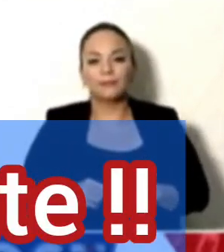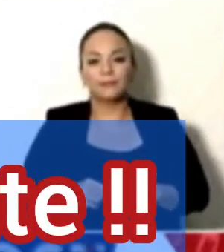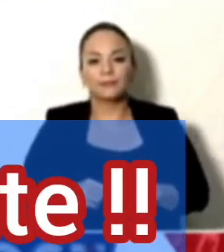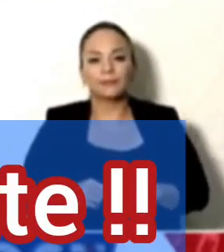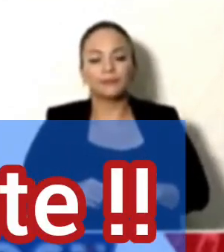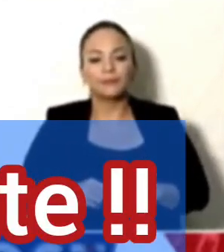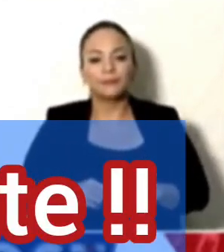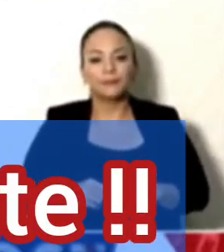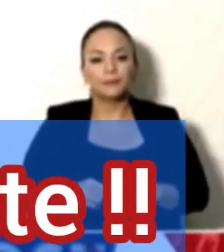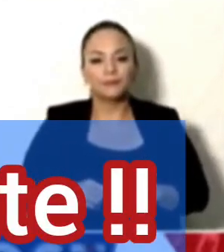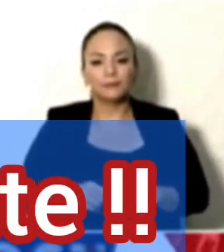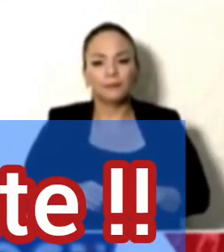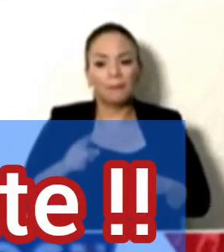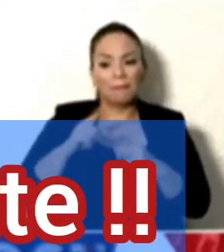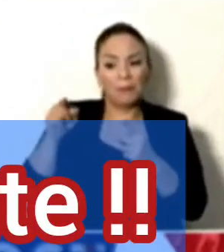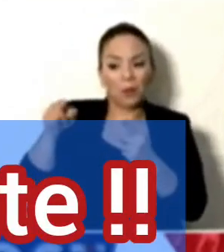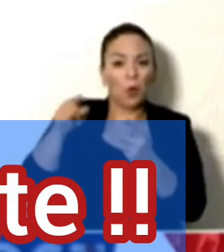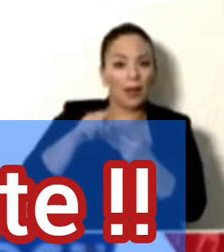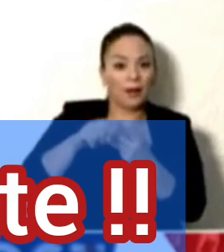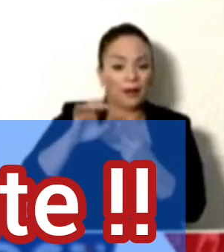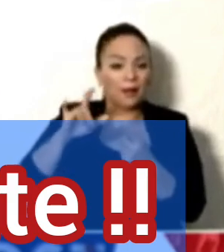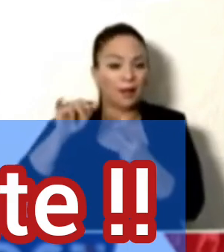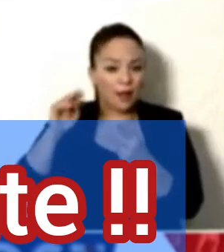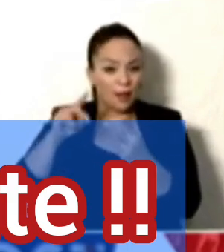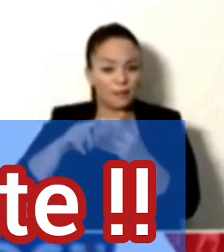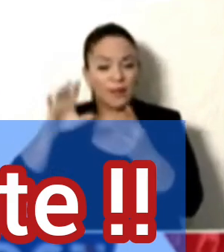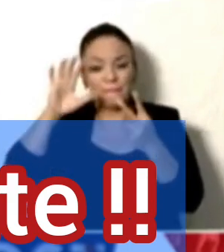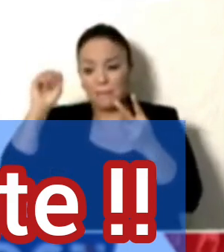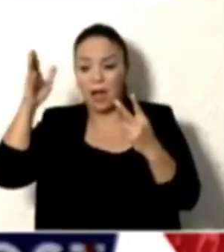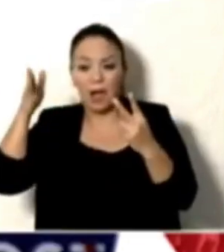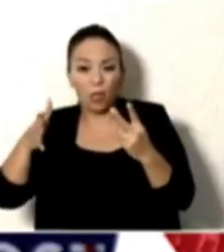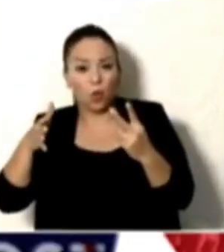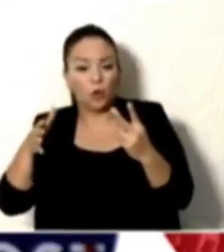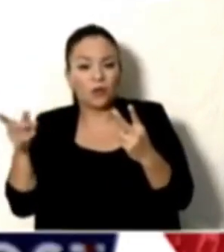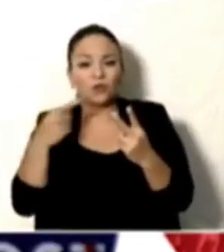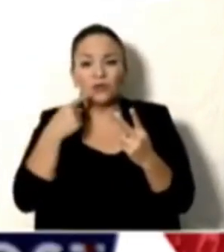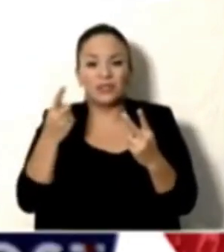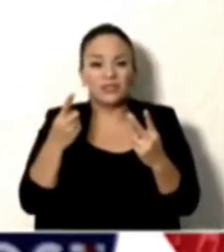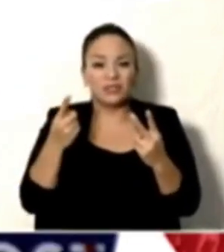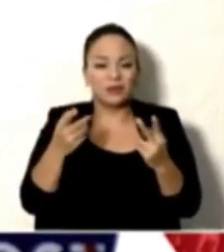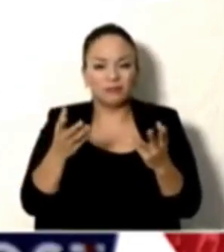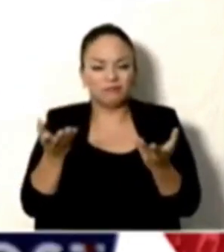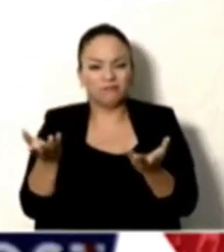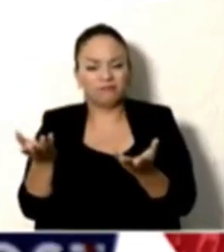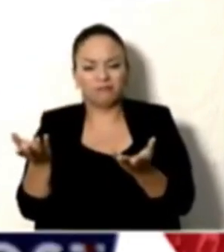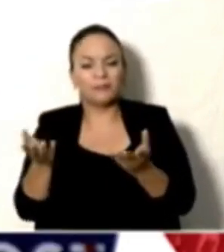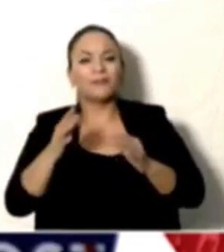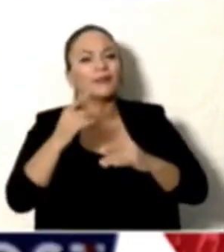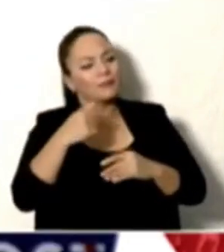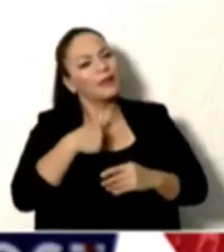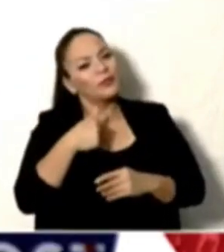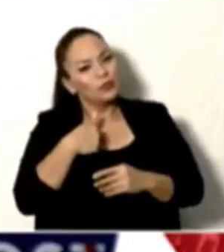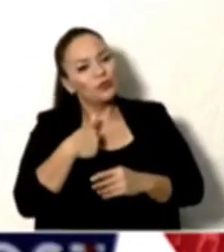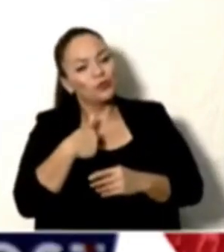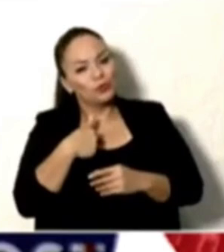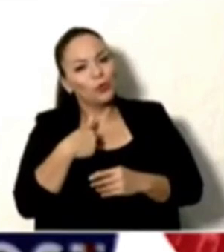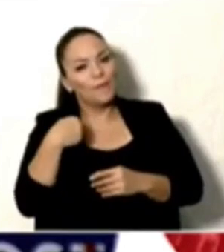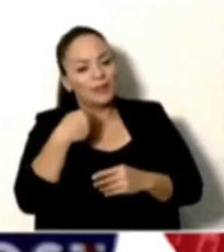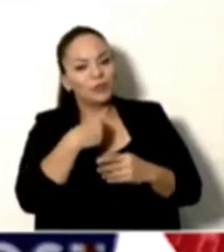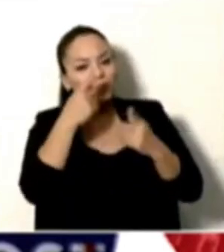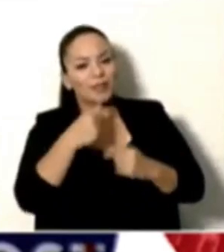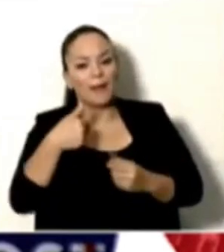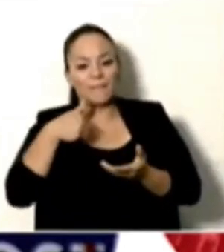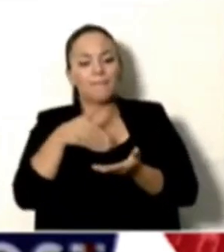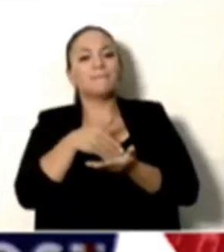Y que él y el embajador se quieran salir y decir, vea, yo salí de ministro de Hacienda, a mí me echó Carlos Alvarado